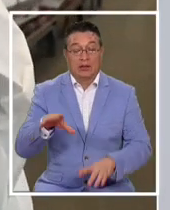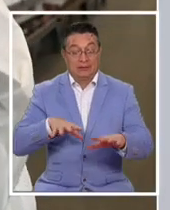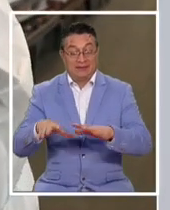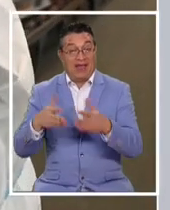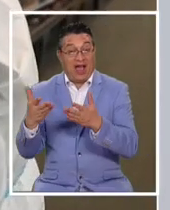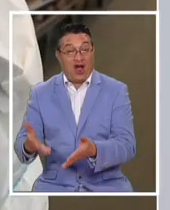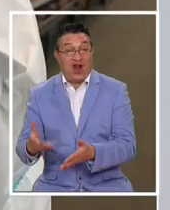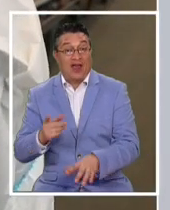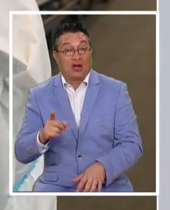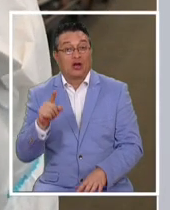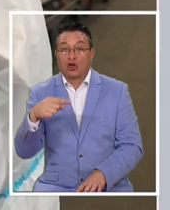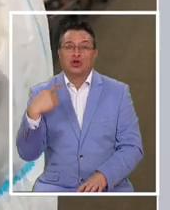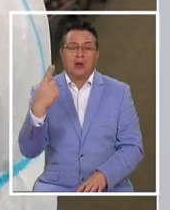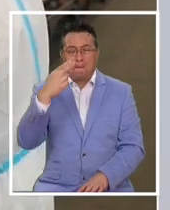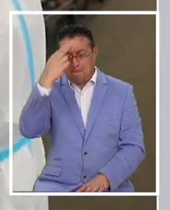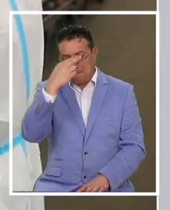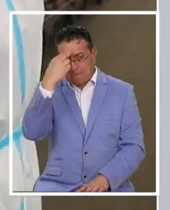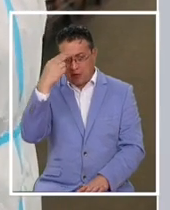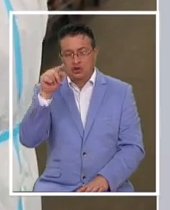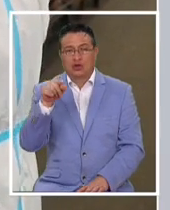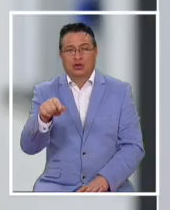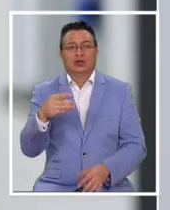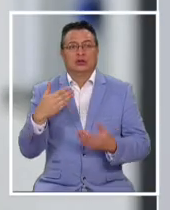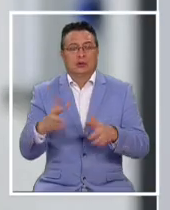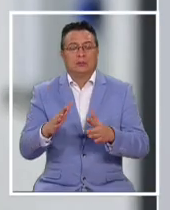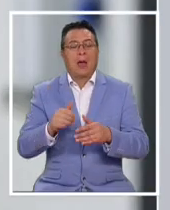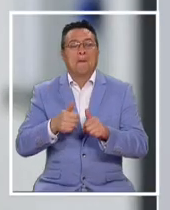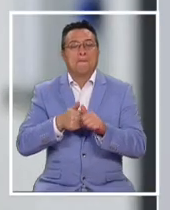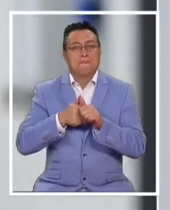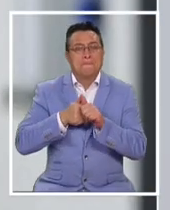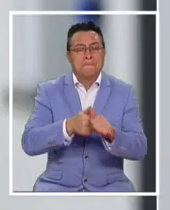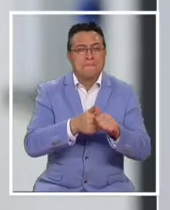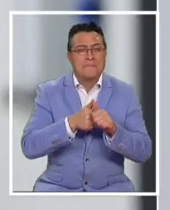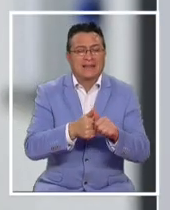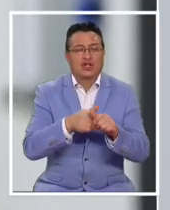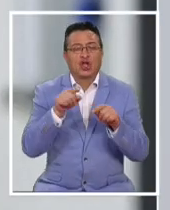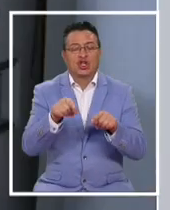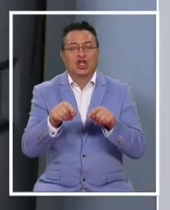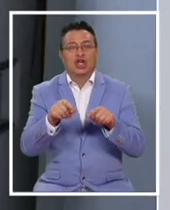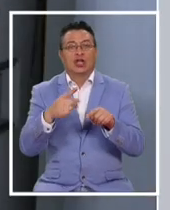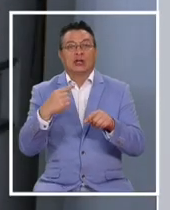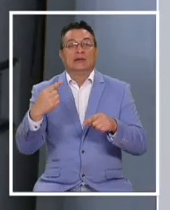actual, durante todo marzo hemos estado sometidos a una presión de infección, si queremos llamarlo,